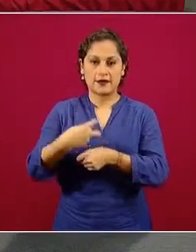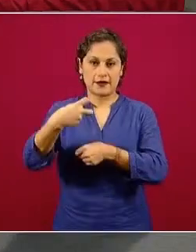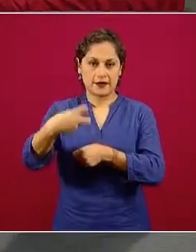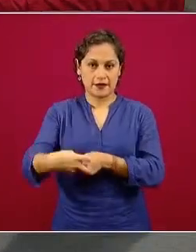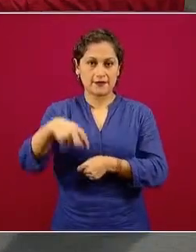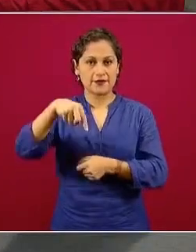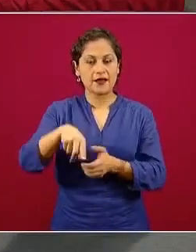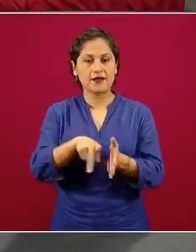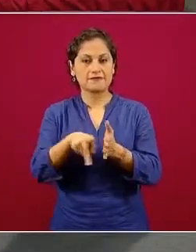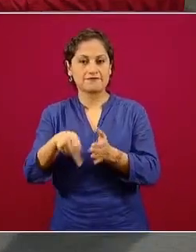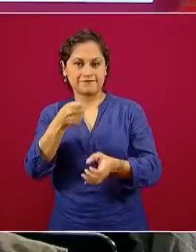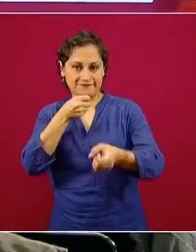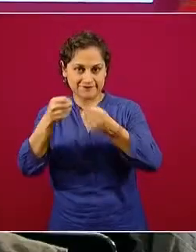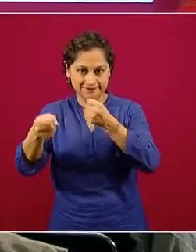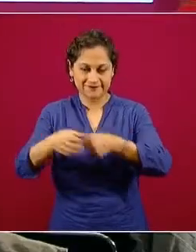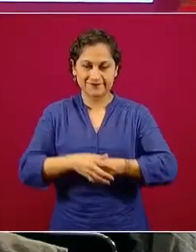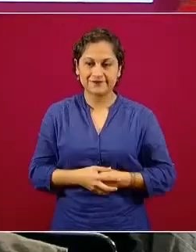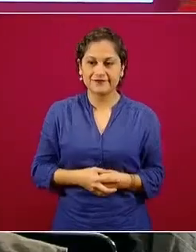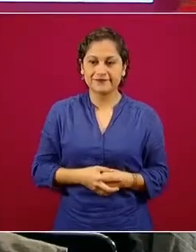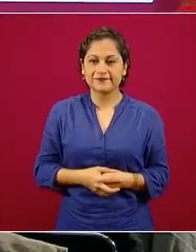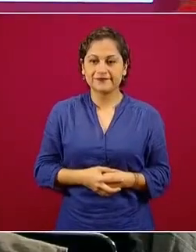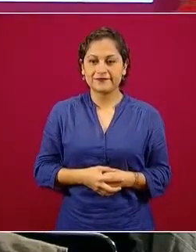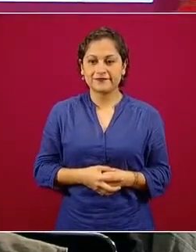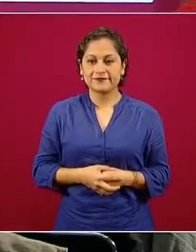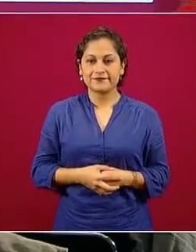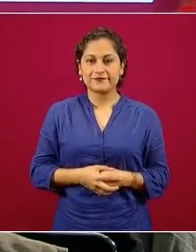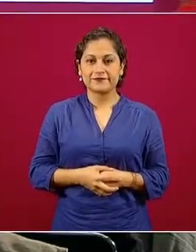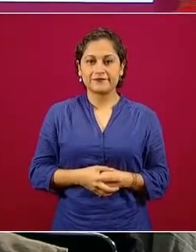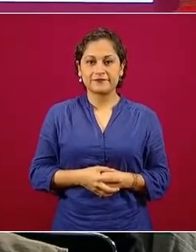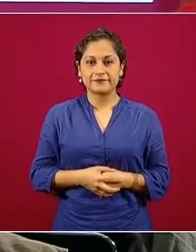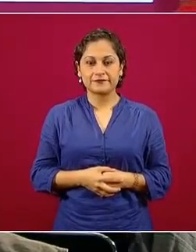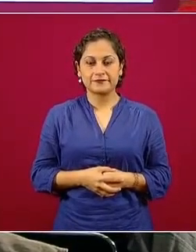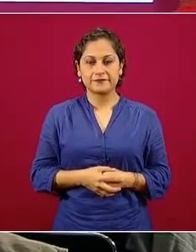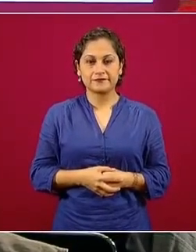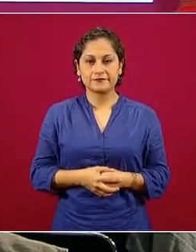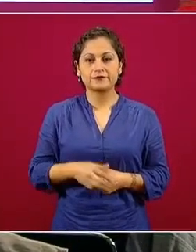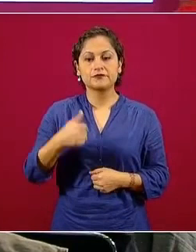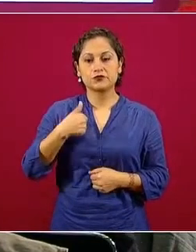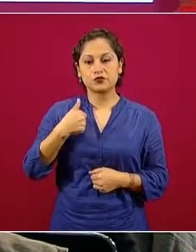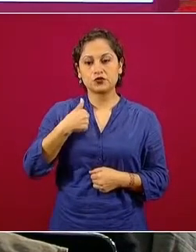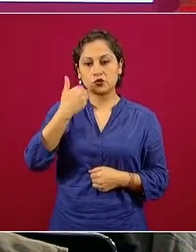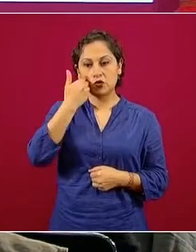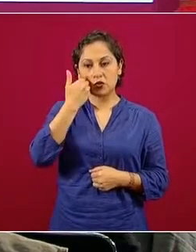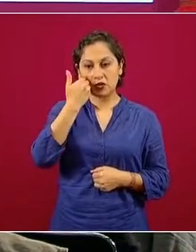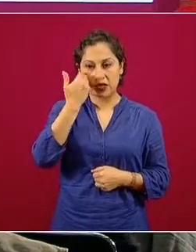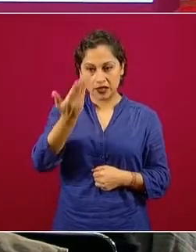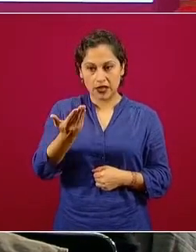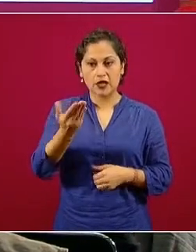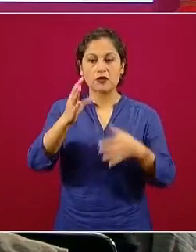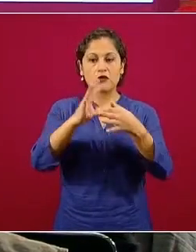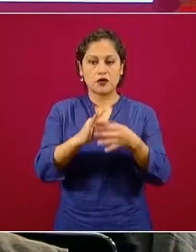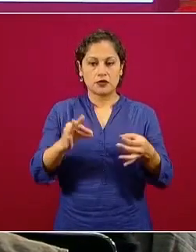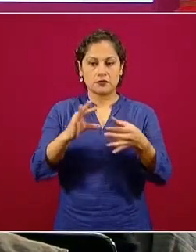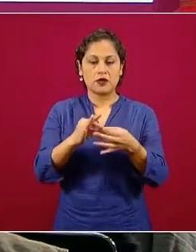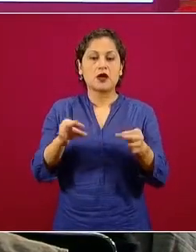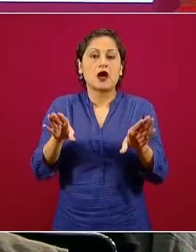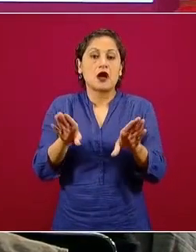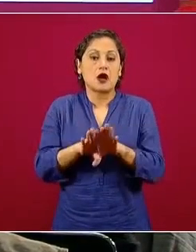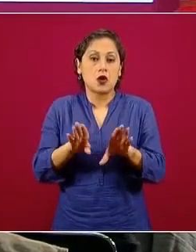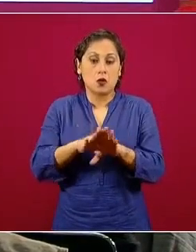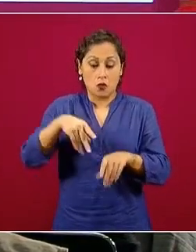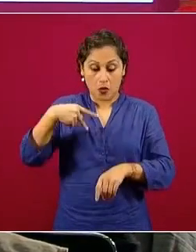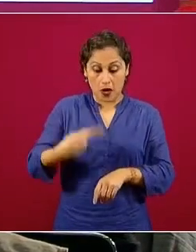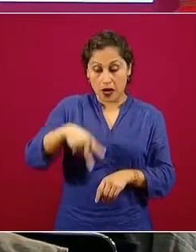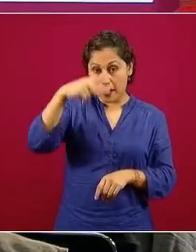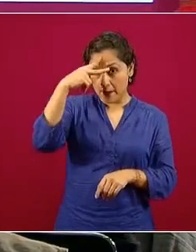prensa quisiera comentarles un elemento de la estrategia mexicana